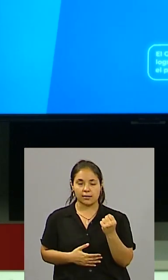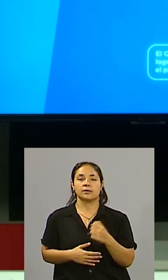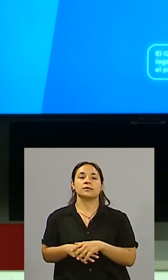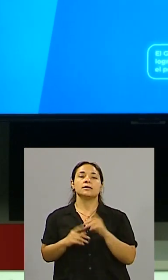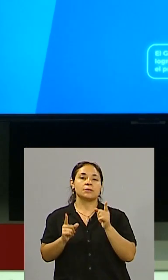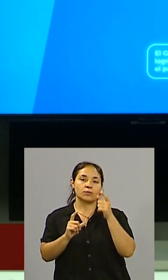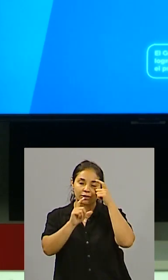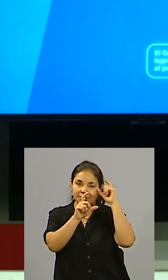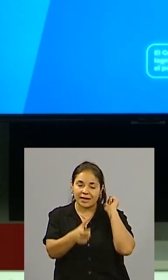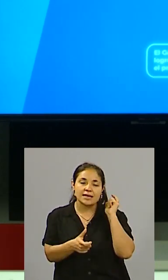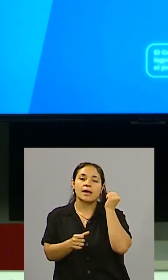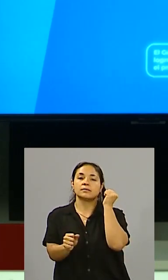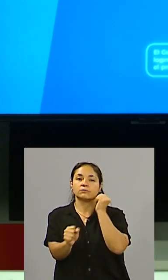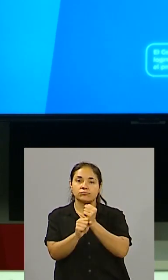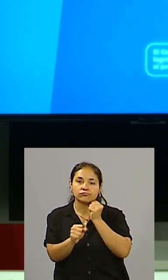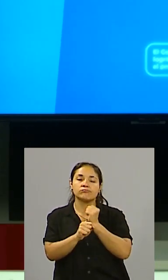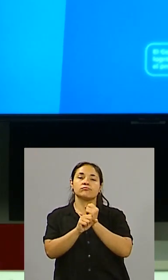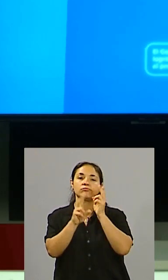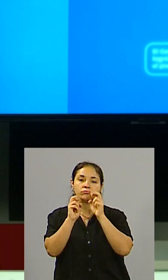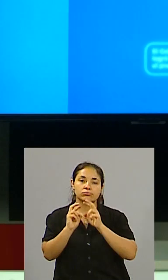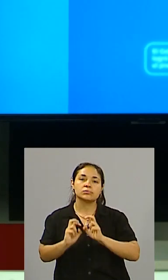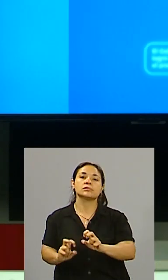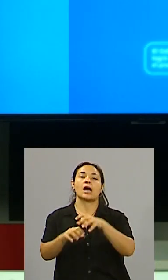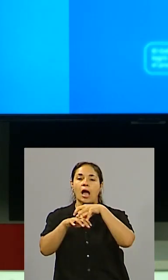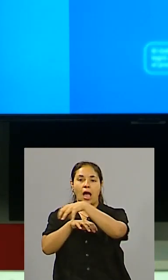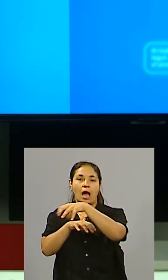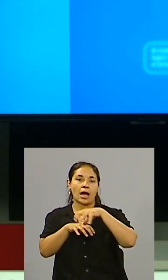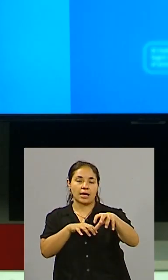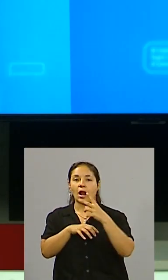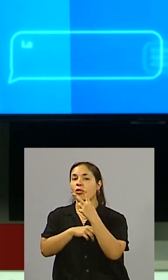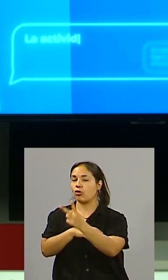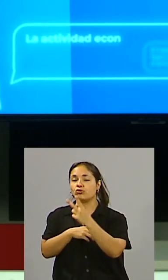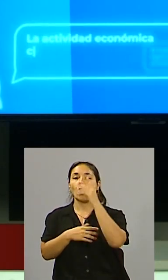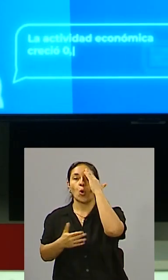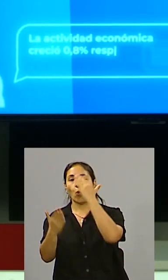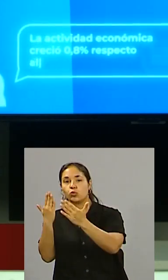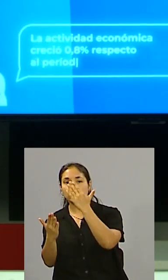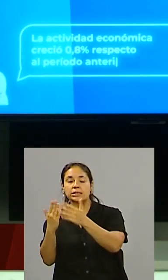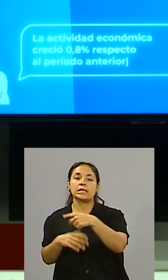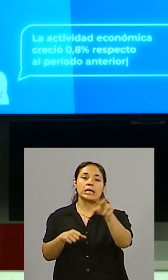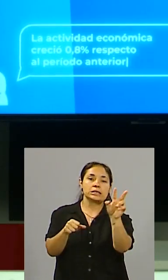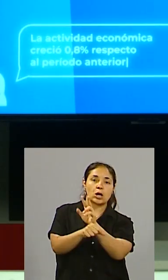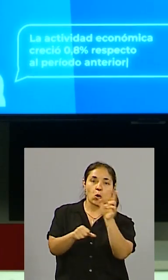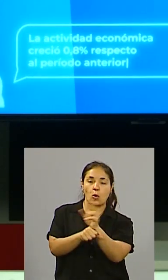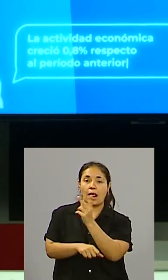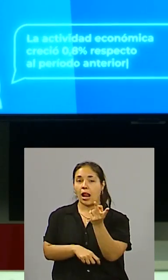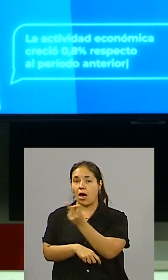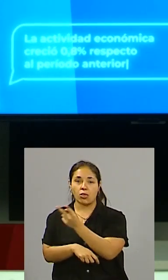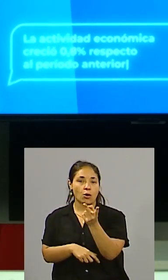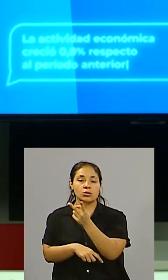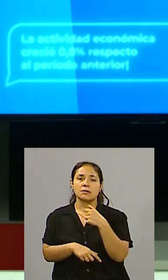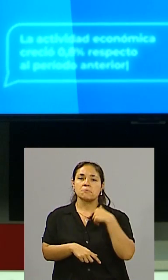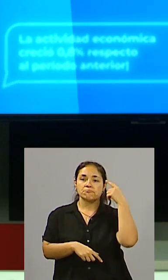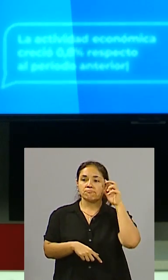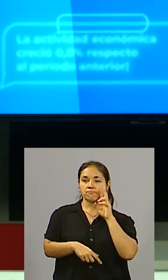experiencia y de lo que se ha venido estudiando, ¿no?, a nivel de estas dos áreas, de justicia y seguridad, ha entendido que es muy necesario que estén